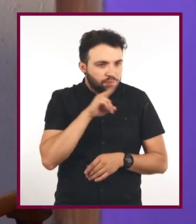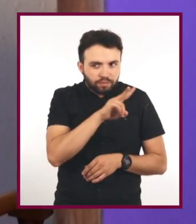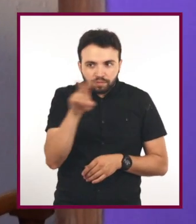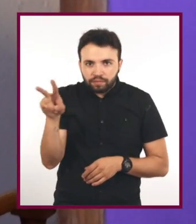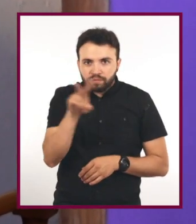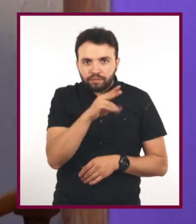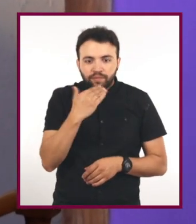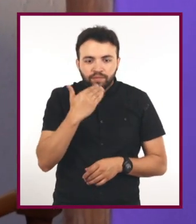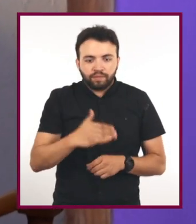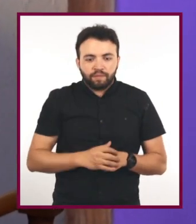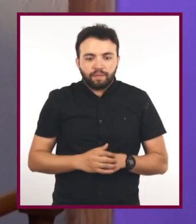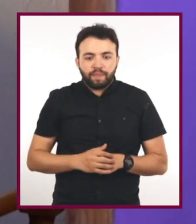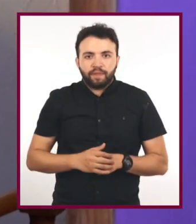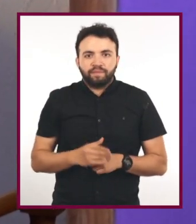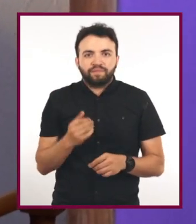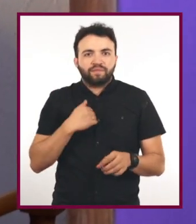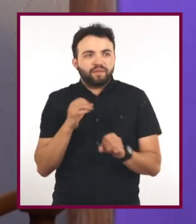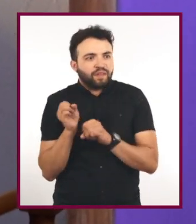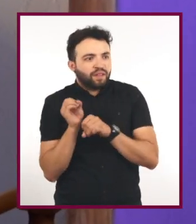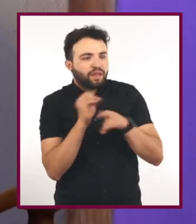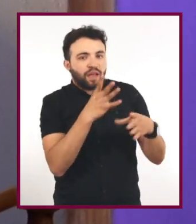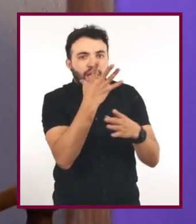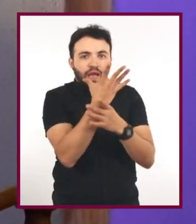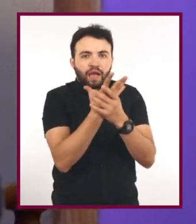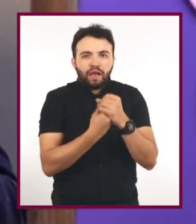No dejar escapar ningún detalle.